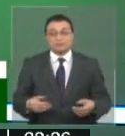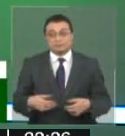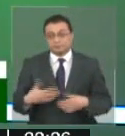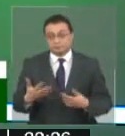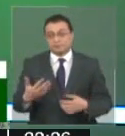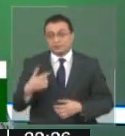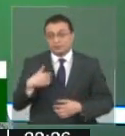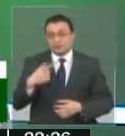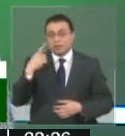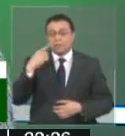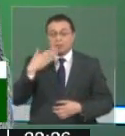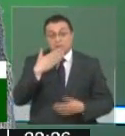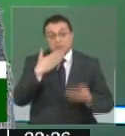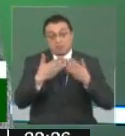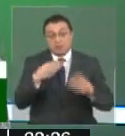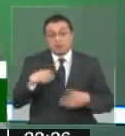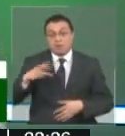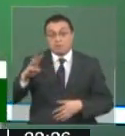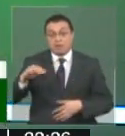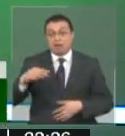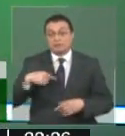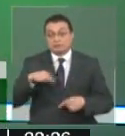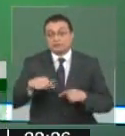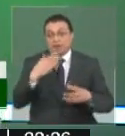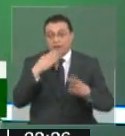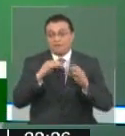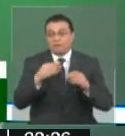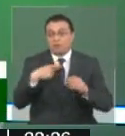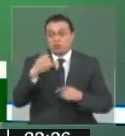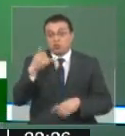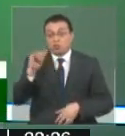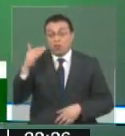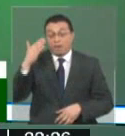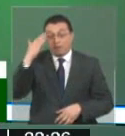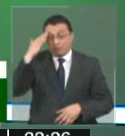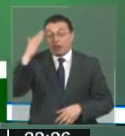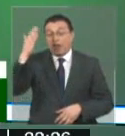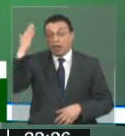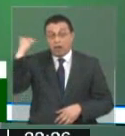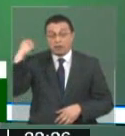pensé, hablé lo mismo con mi mamá. Y yo creo que nunca lo había pensado mucho eso.